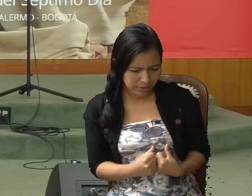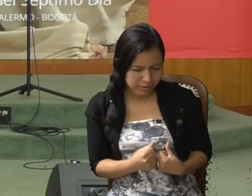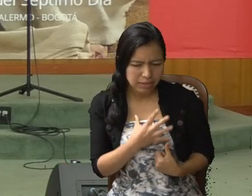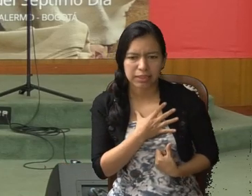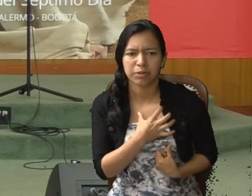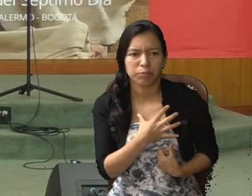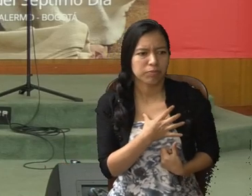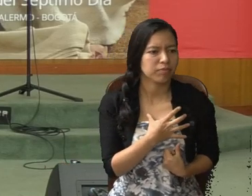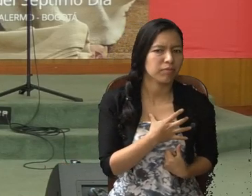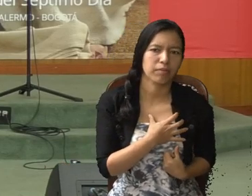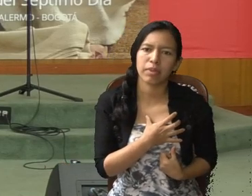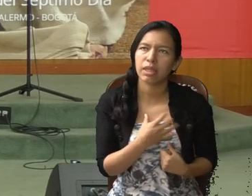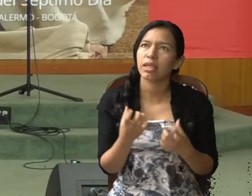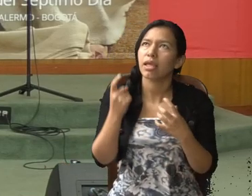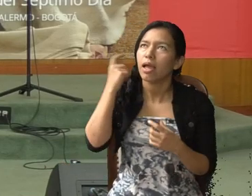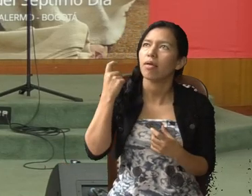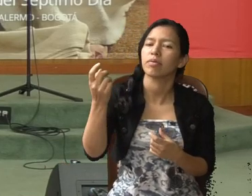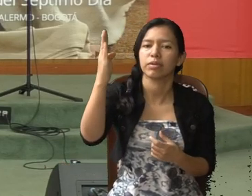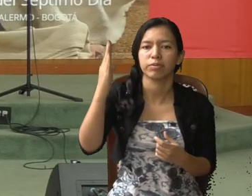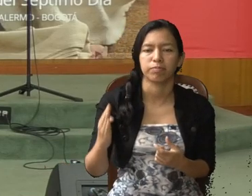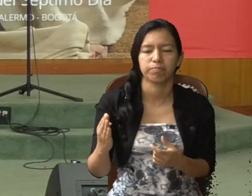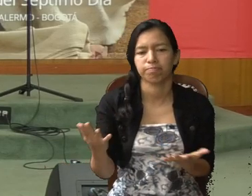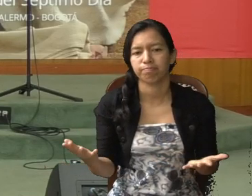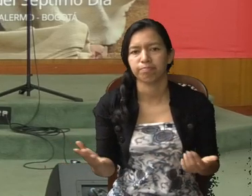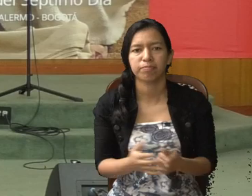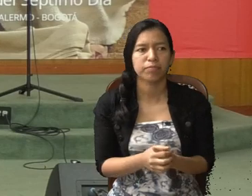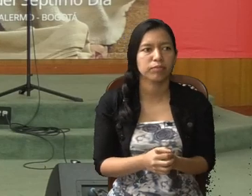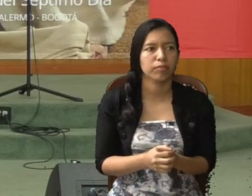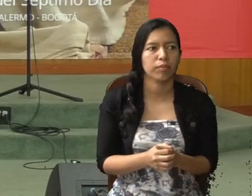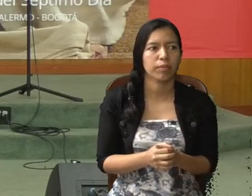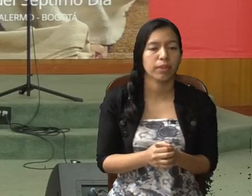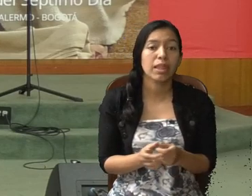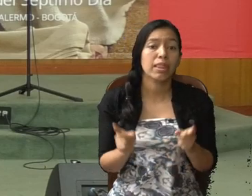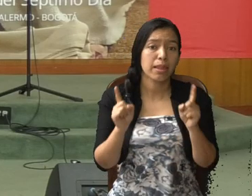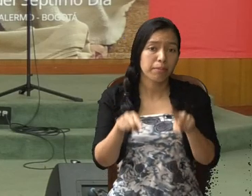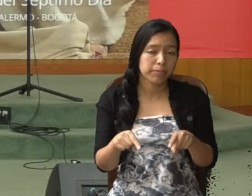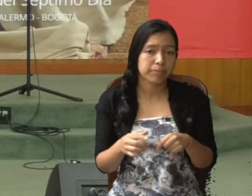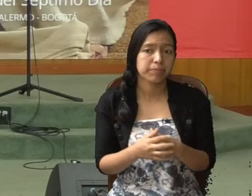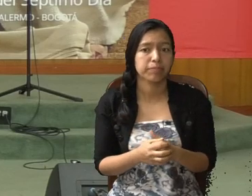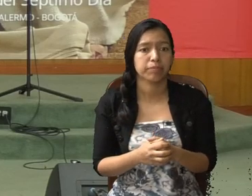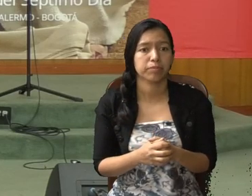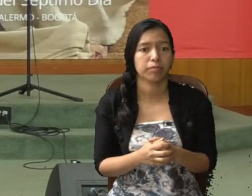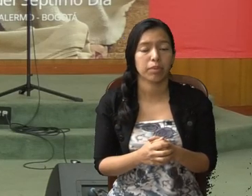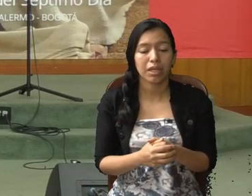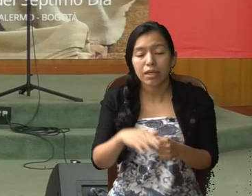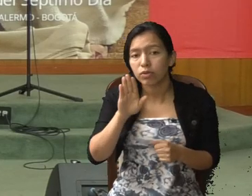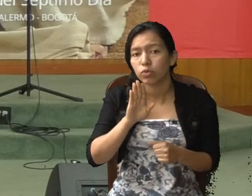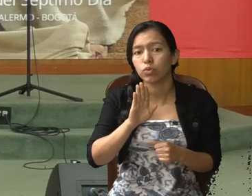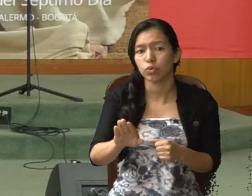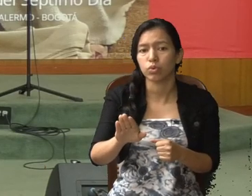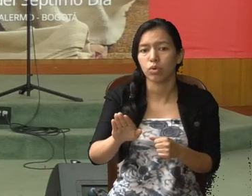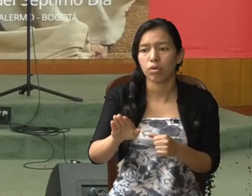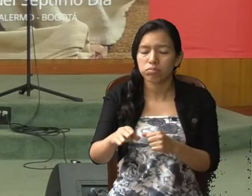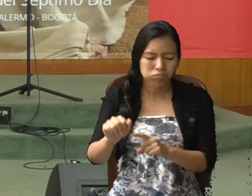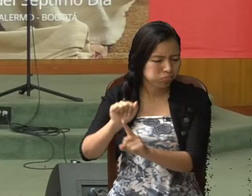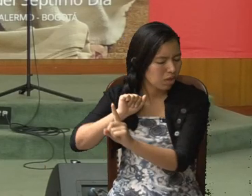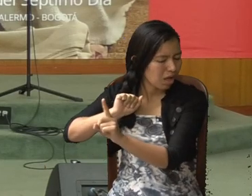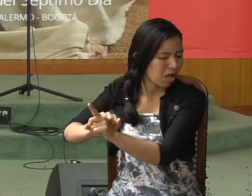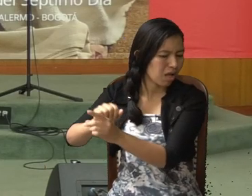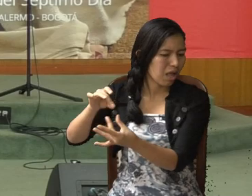existir soluciones para las personas que están allí. Por eso también es que si tú rechazas al Espíritu